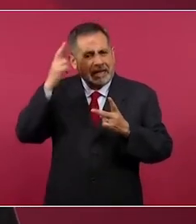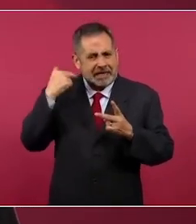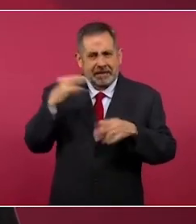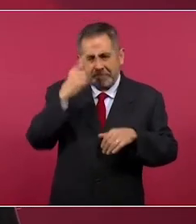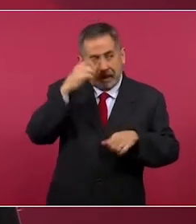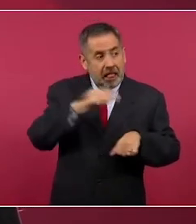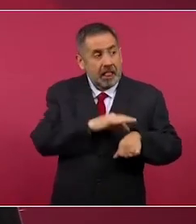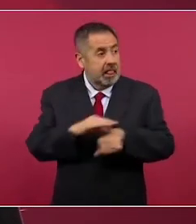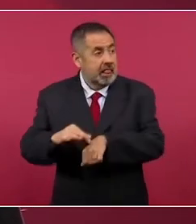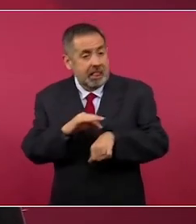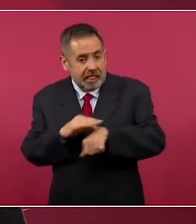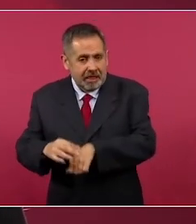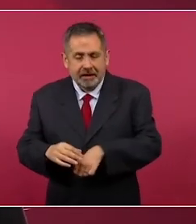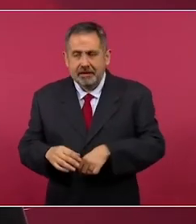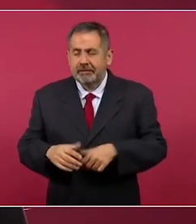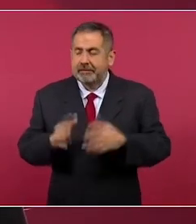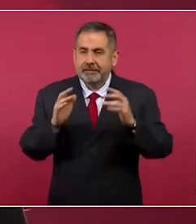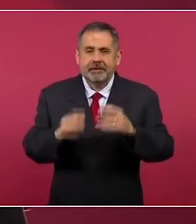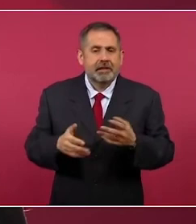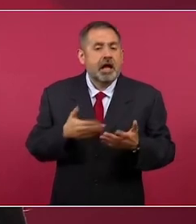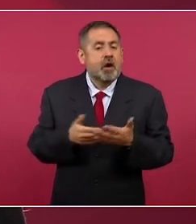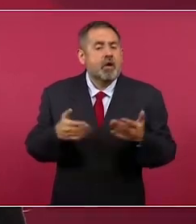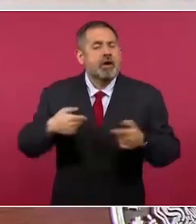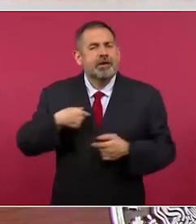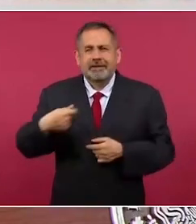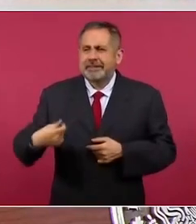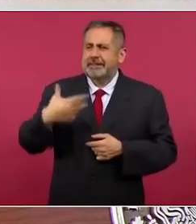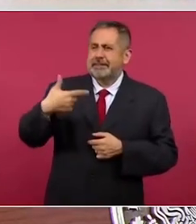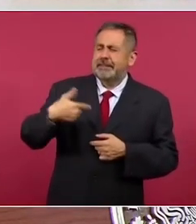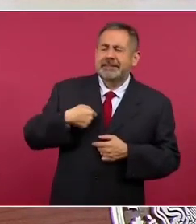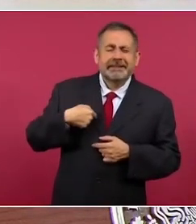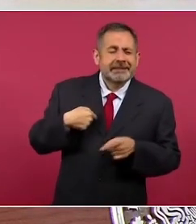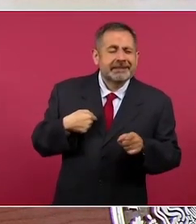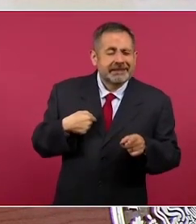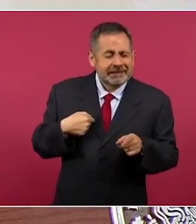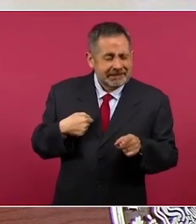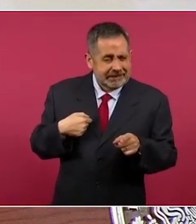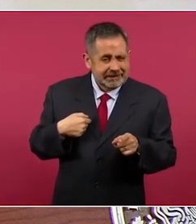Ahora resulta que soy